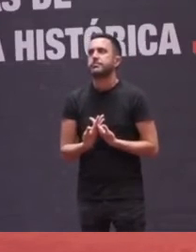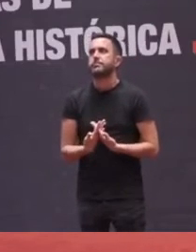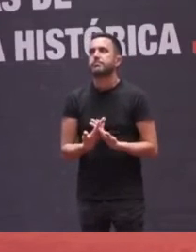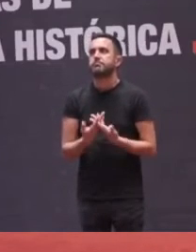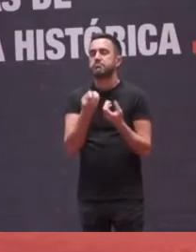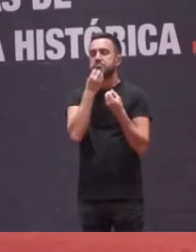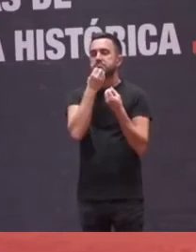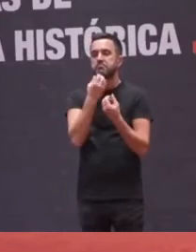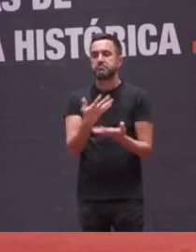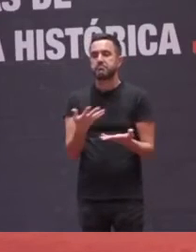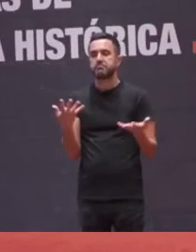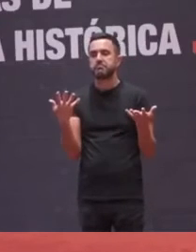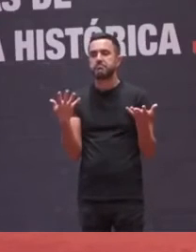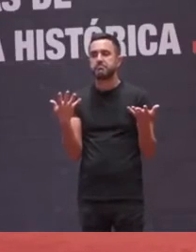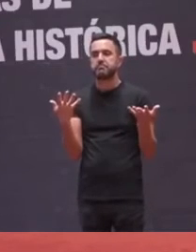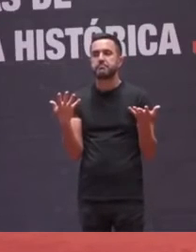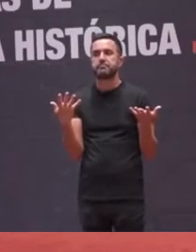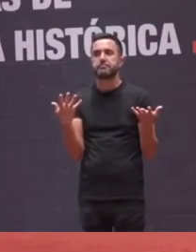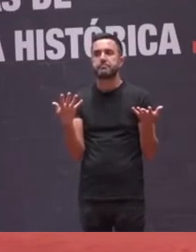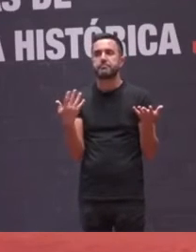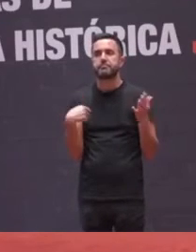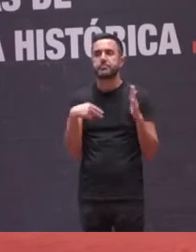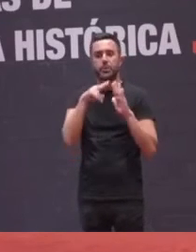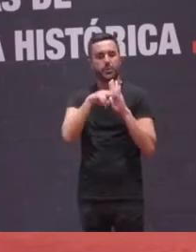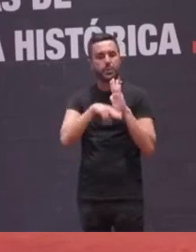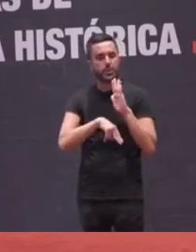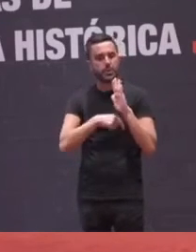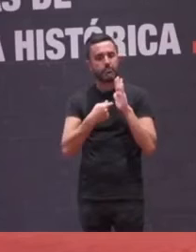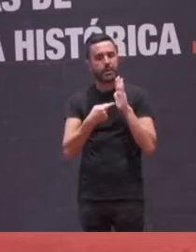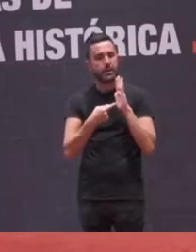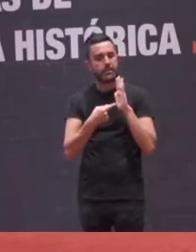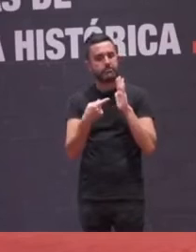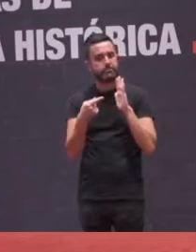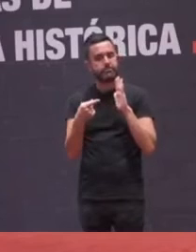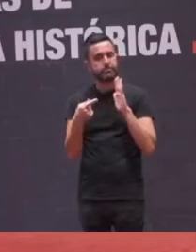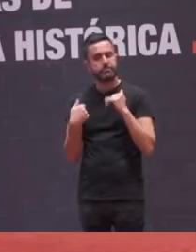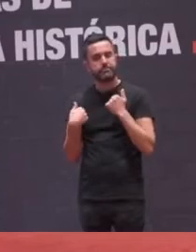Ben, e a convicción de todo o mundo de que aquilo se lle doara